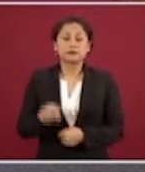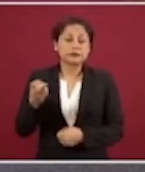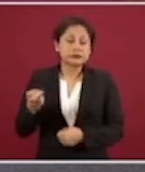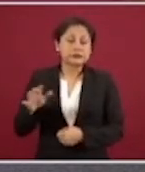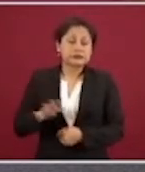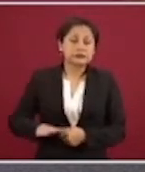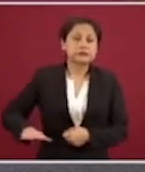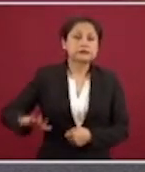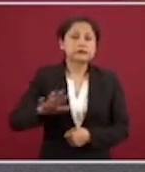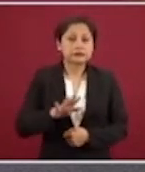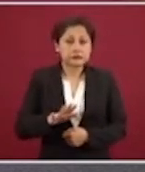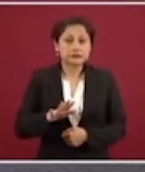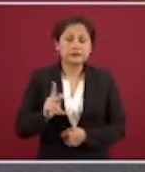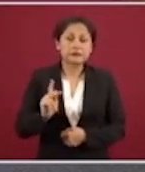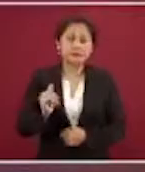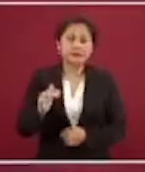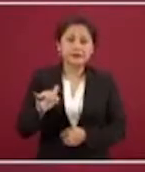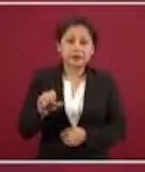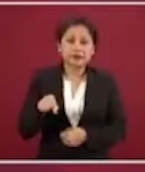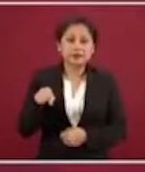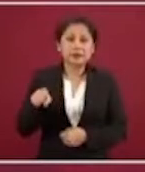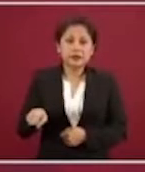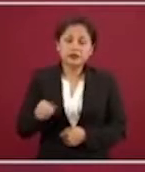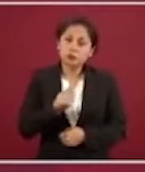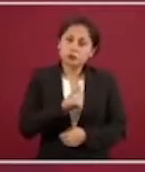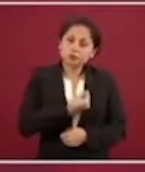la crisis y